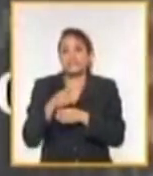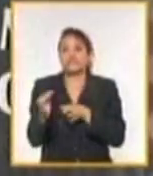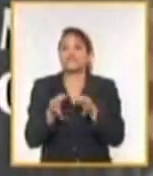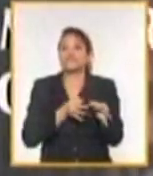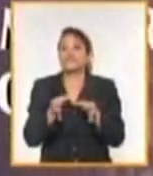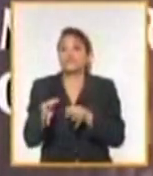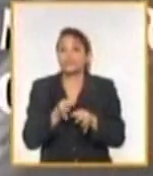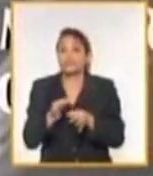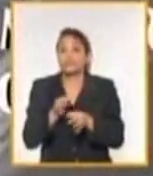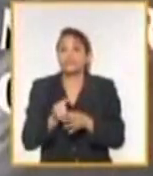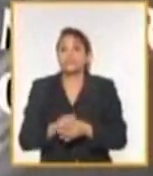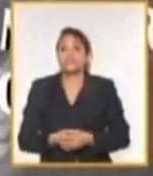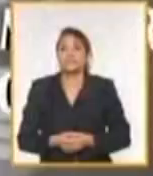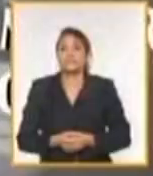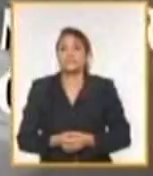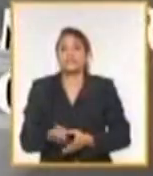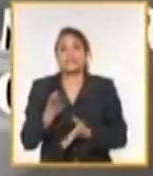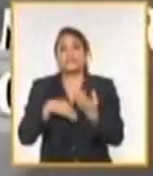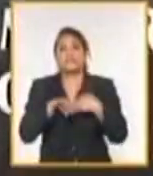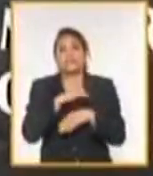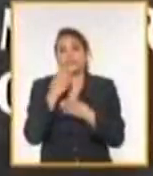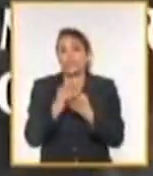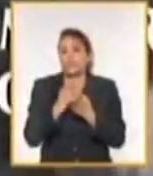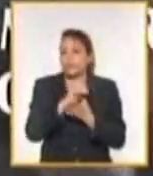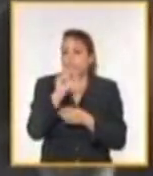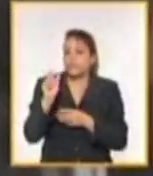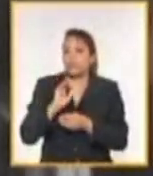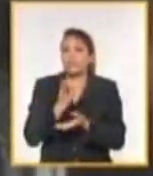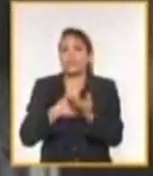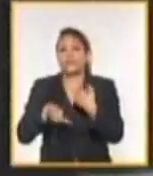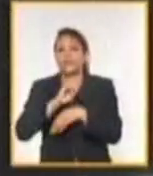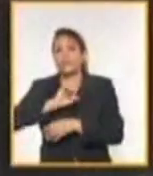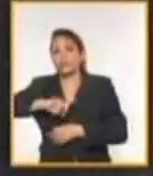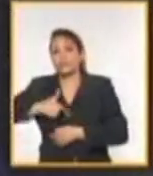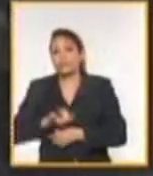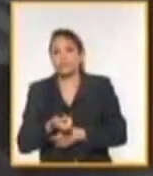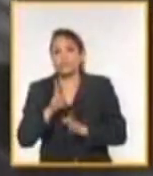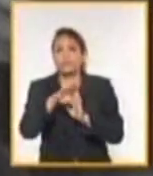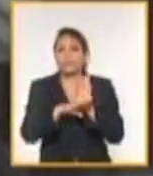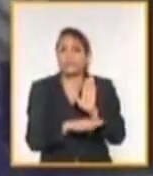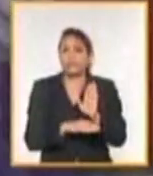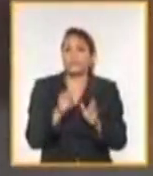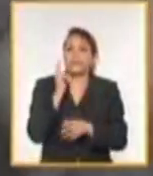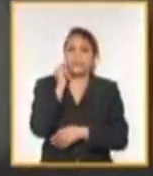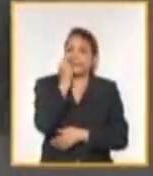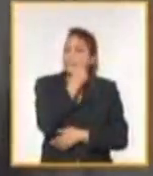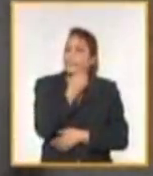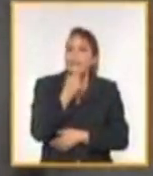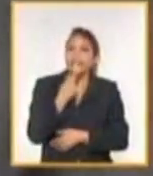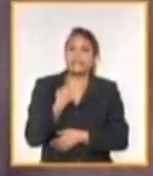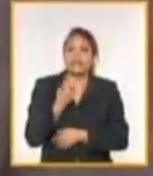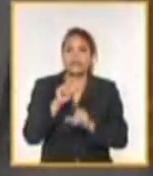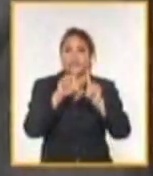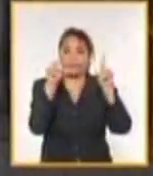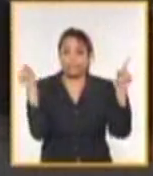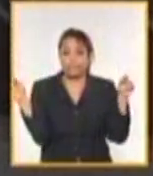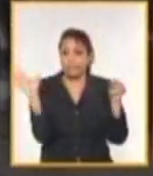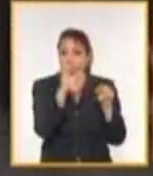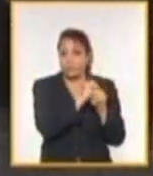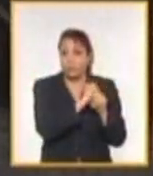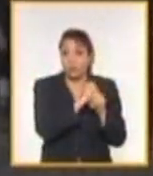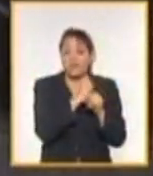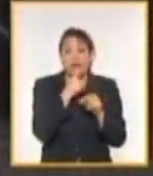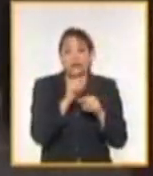desde el Ministerio de Educación, el Ministerio de Cultura, del programa Martiano en el país. Y es por